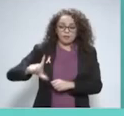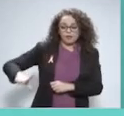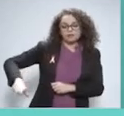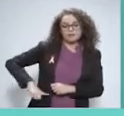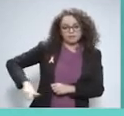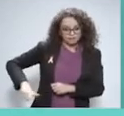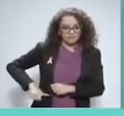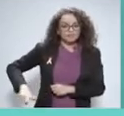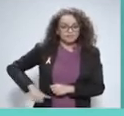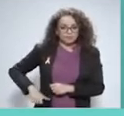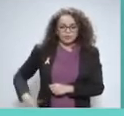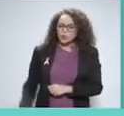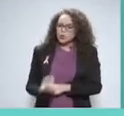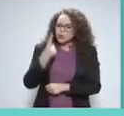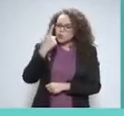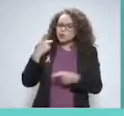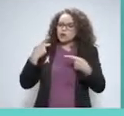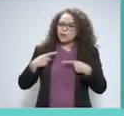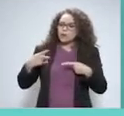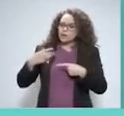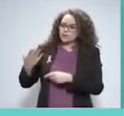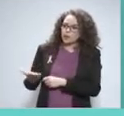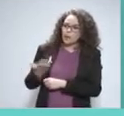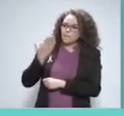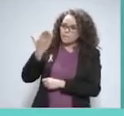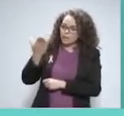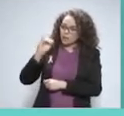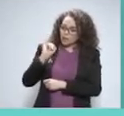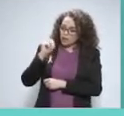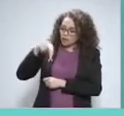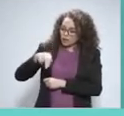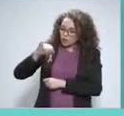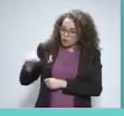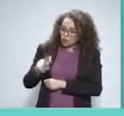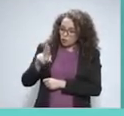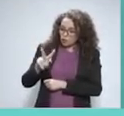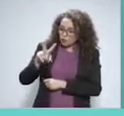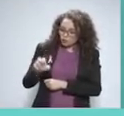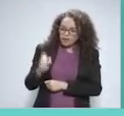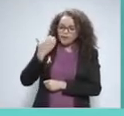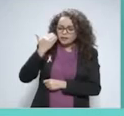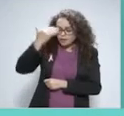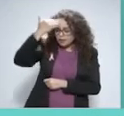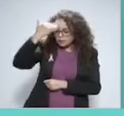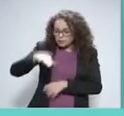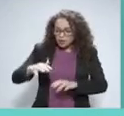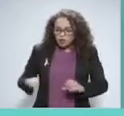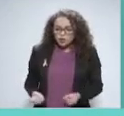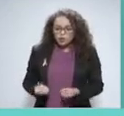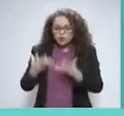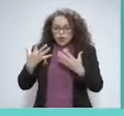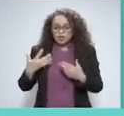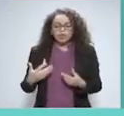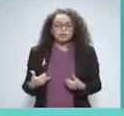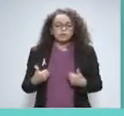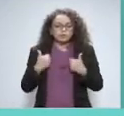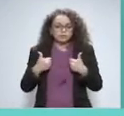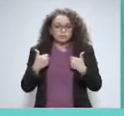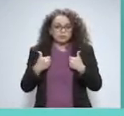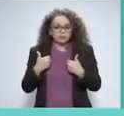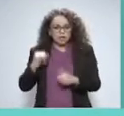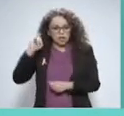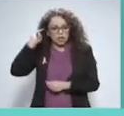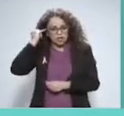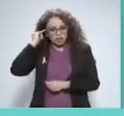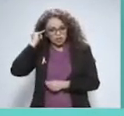Una persona solicitó al Instituto Mexicano de la Juventud conocer el número de jóvenes indígenas que se han